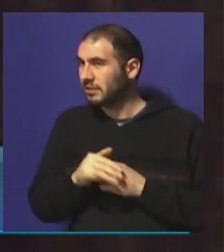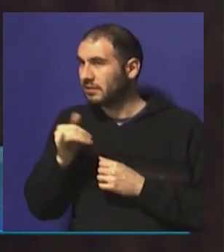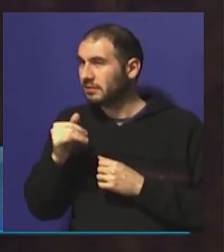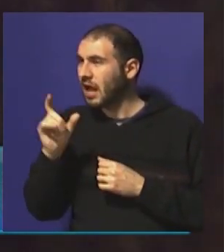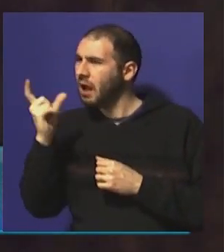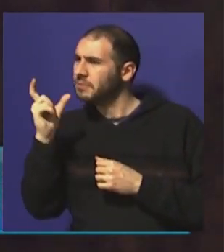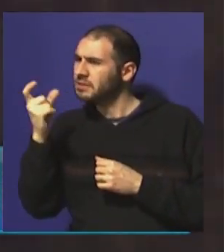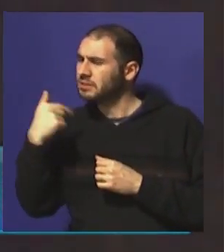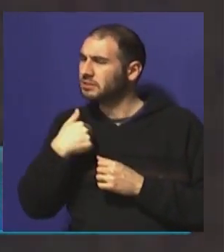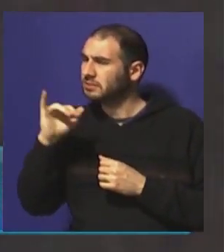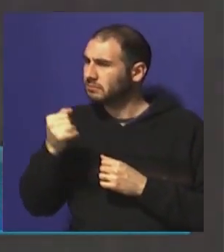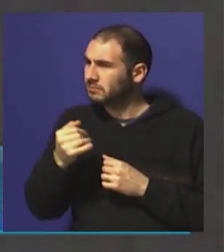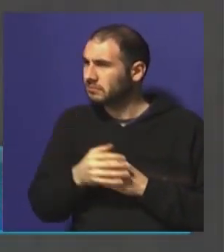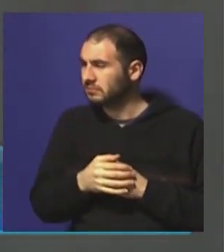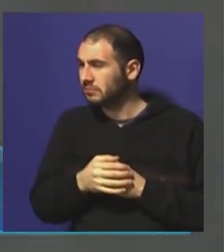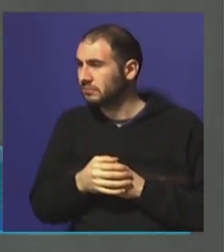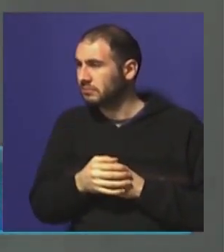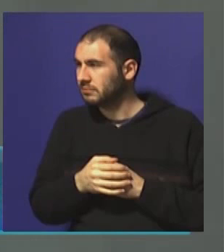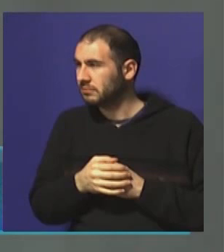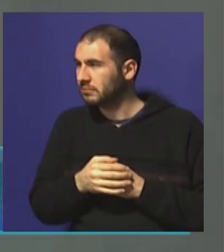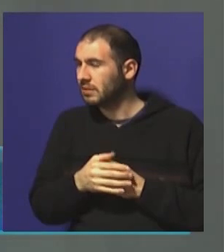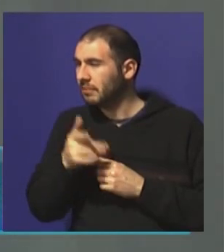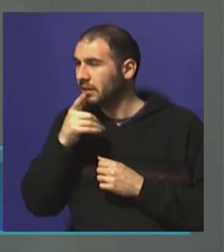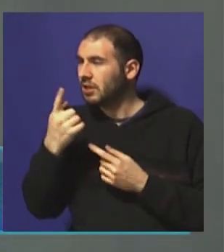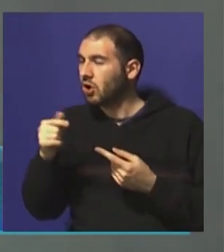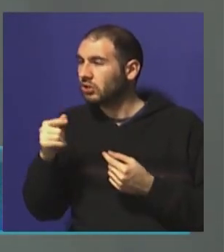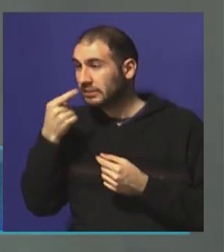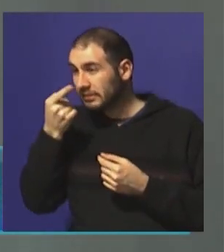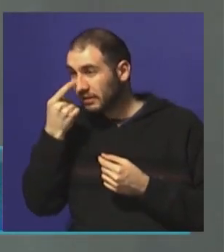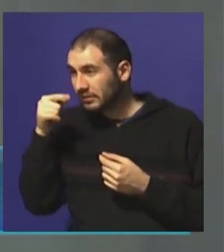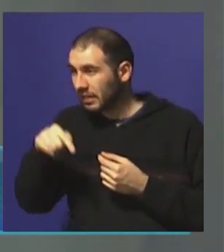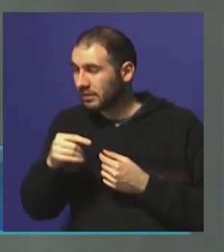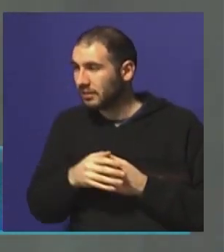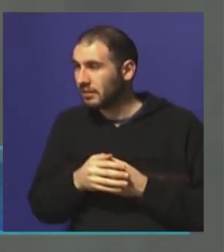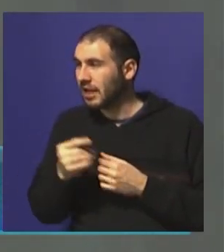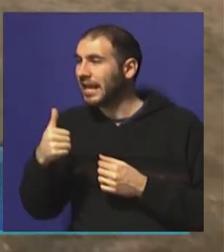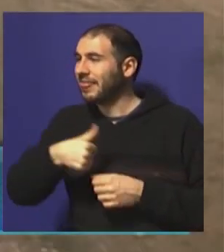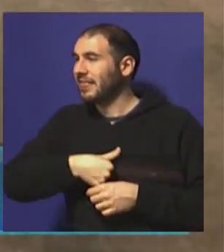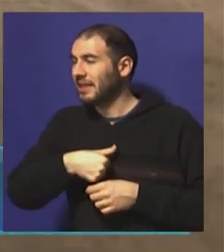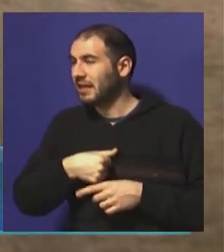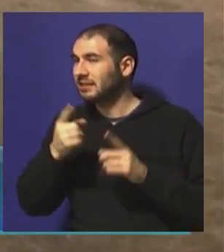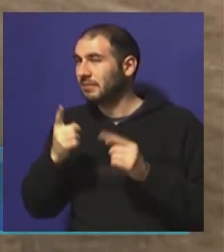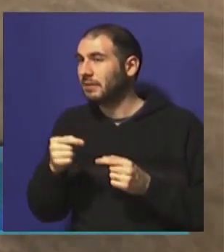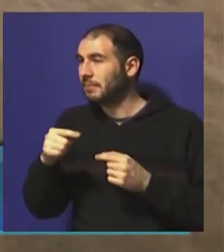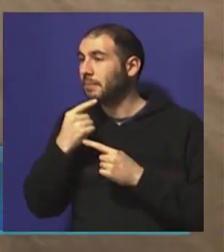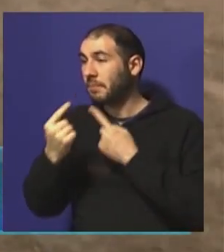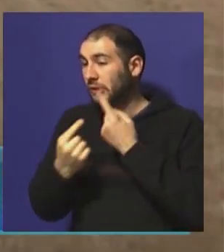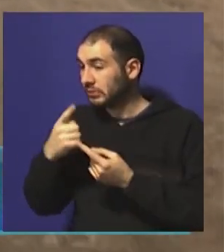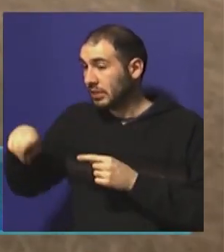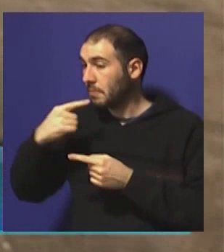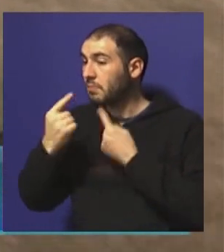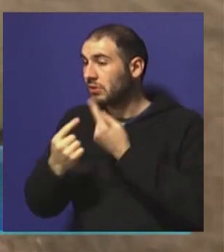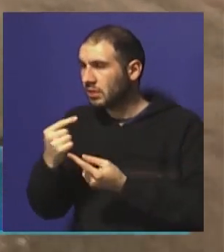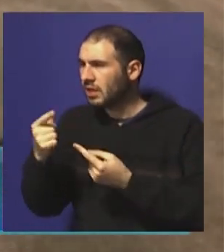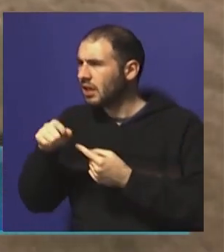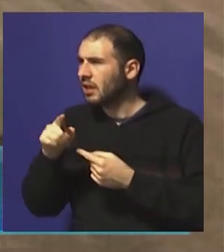apellido tenía? Se daba como un cruce muy interesante de identidad y también de preguntarse ellos mismos, ¿no? ¿Qué